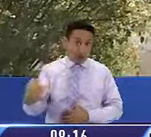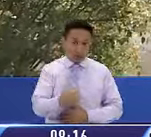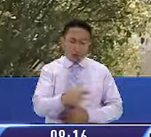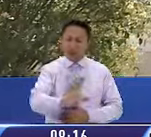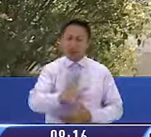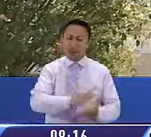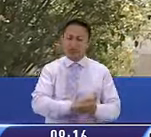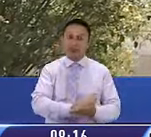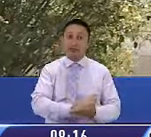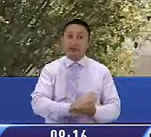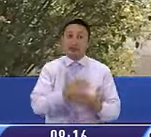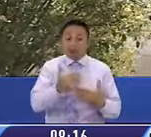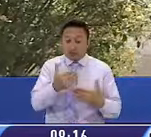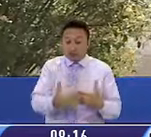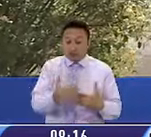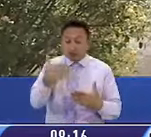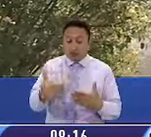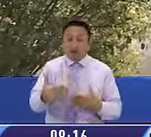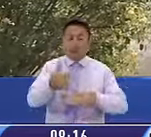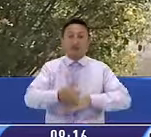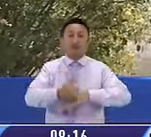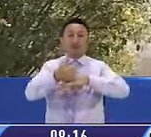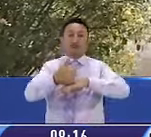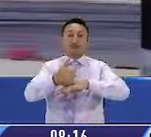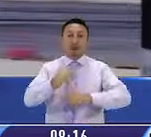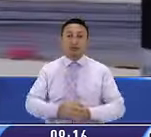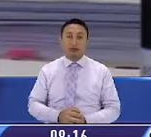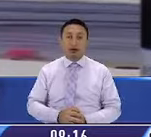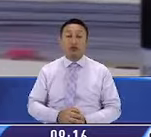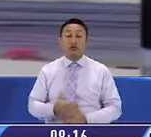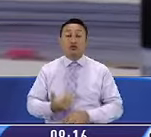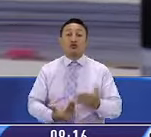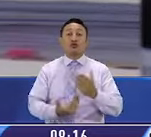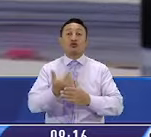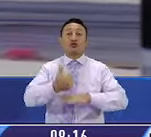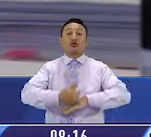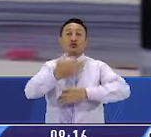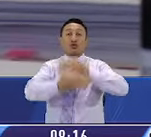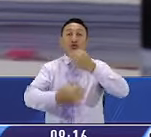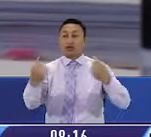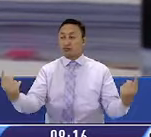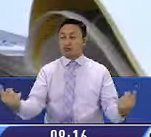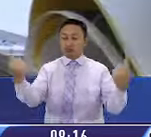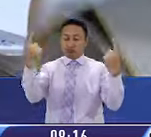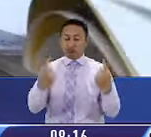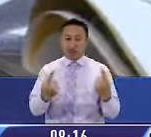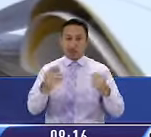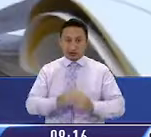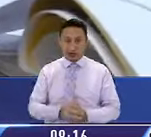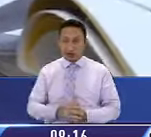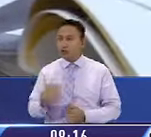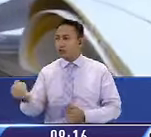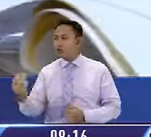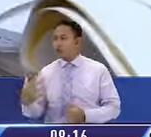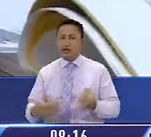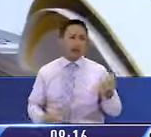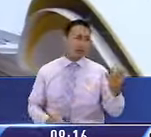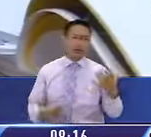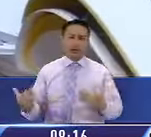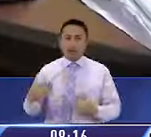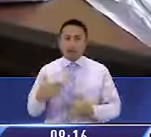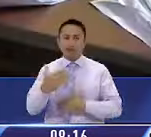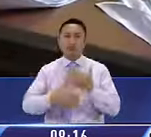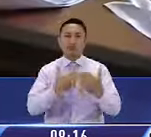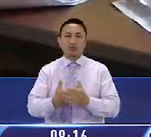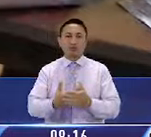Ahora el siguiente paso es que la Corte deberá sortear un juez que llame a una audiencia con voces a favor y en contra. Se